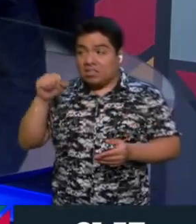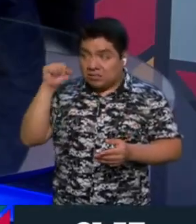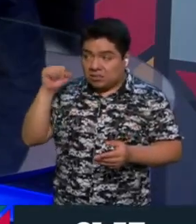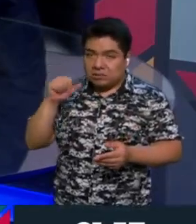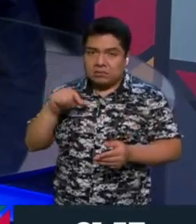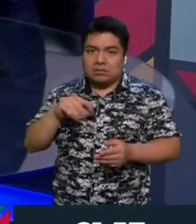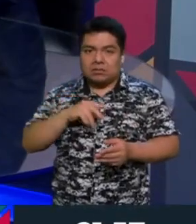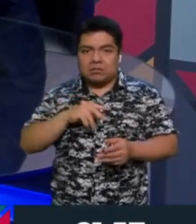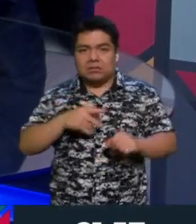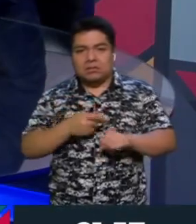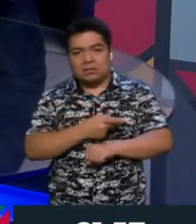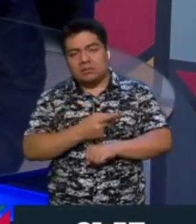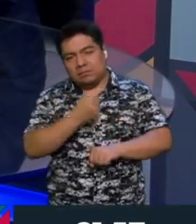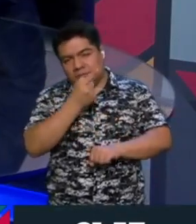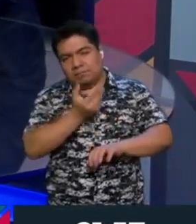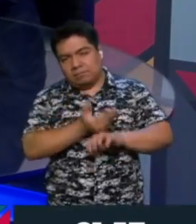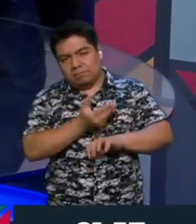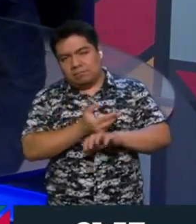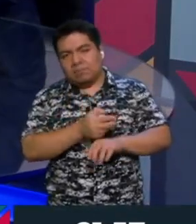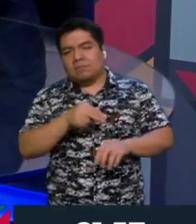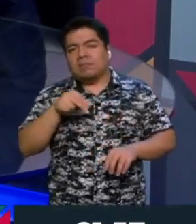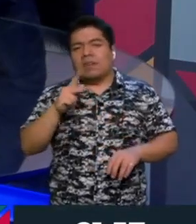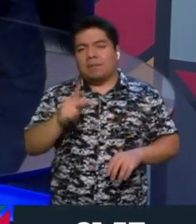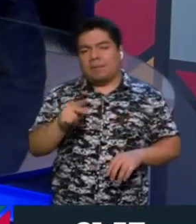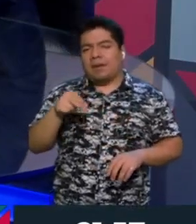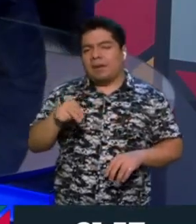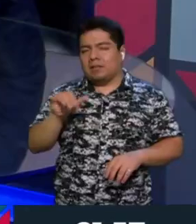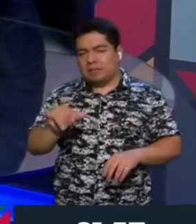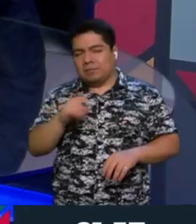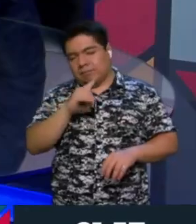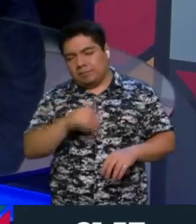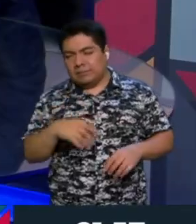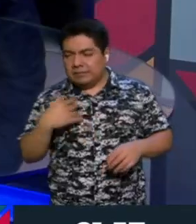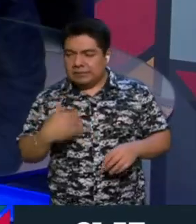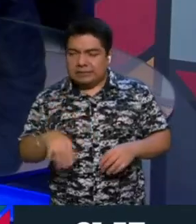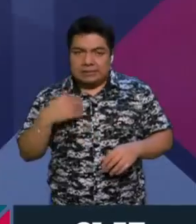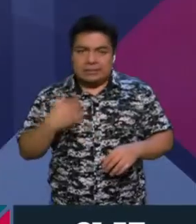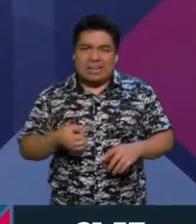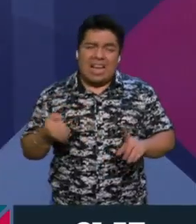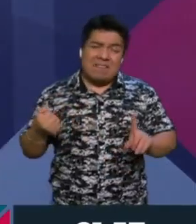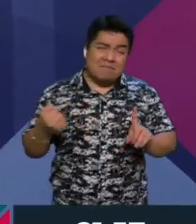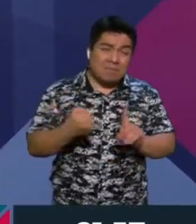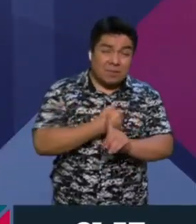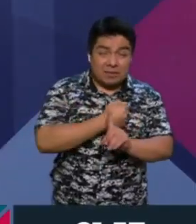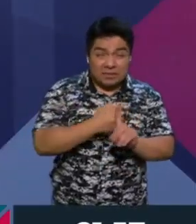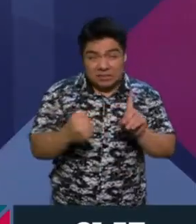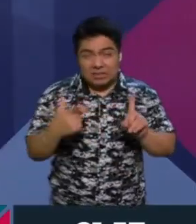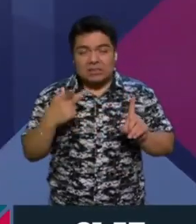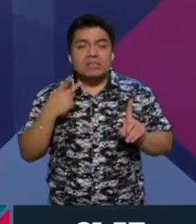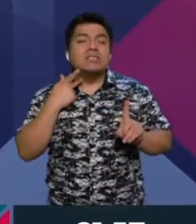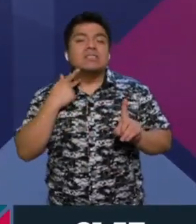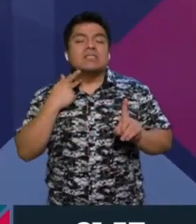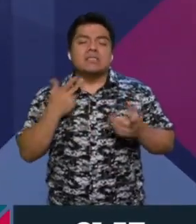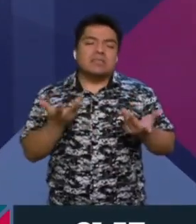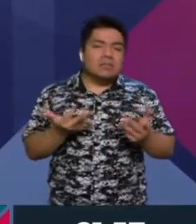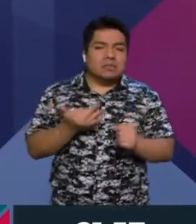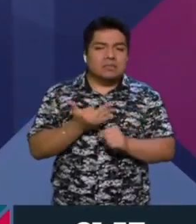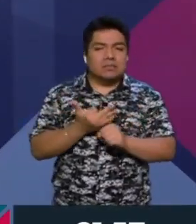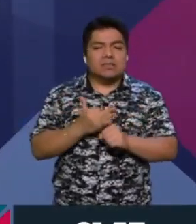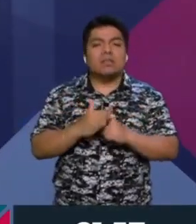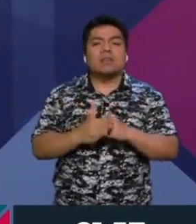de Pensilvania, ¿no? La terrible violencia política que se ha generado a partir, ahí sí, de